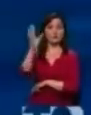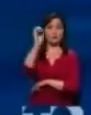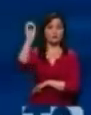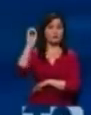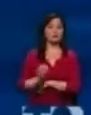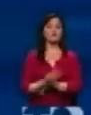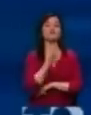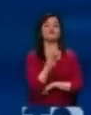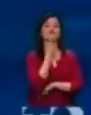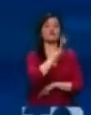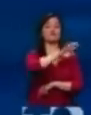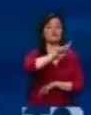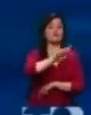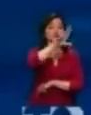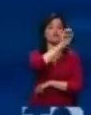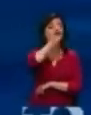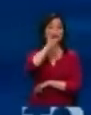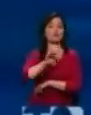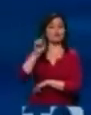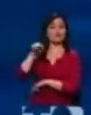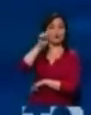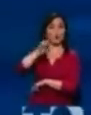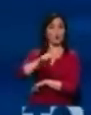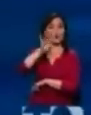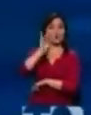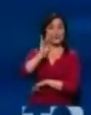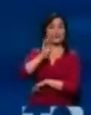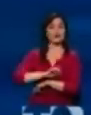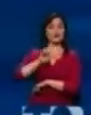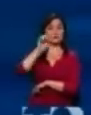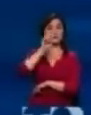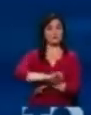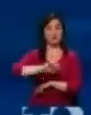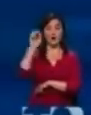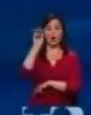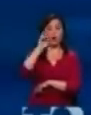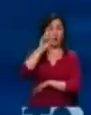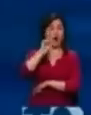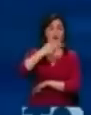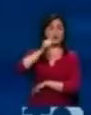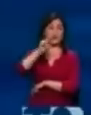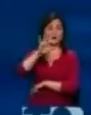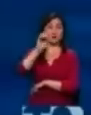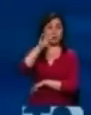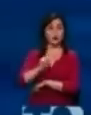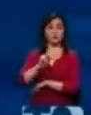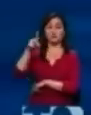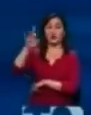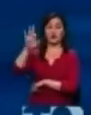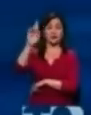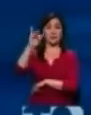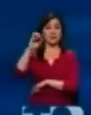Dalo Bucaram 4,3%, Iván Espinel 1,7%, Washington Pesante 0,5% y Patricio